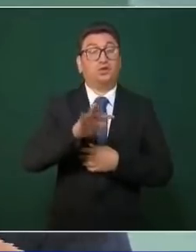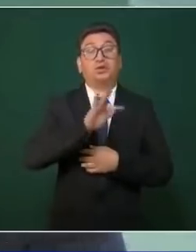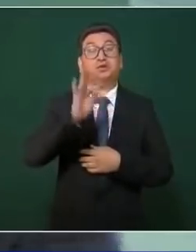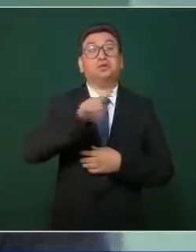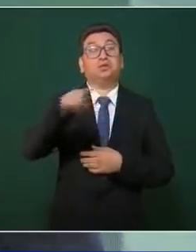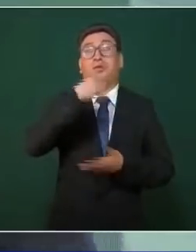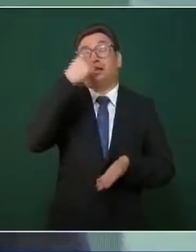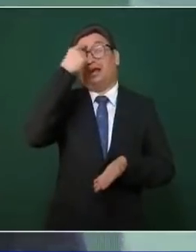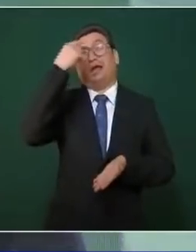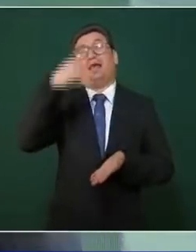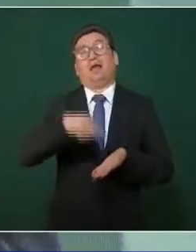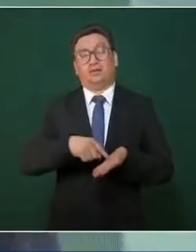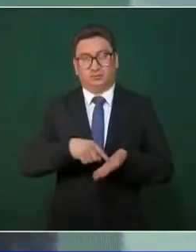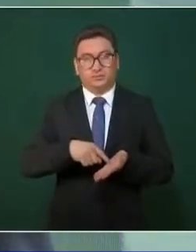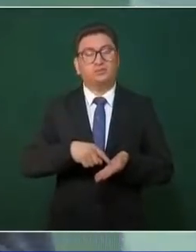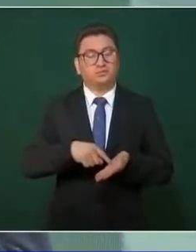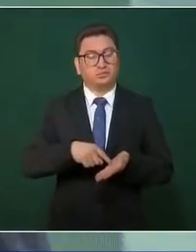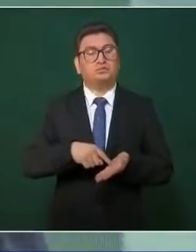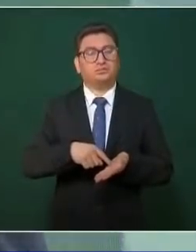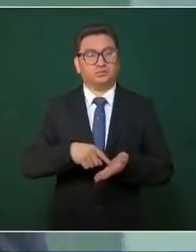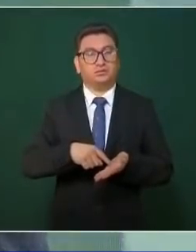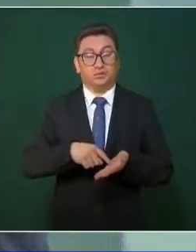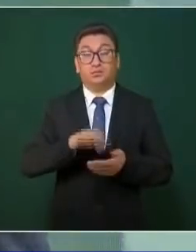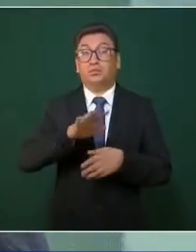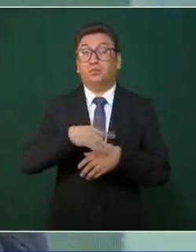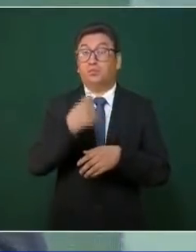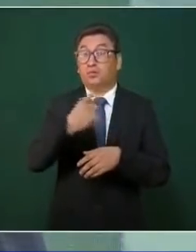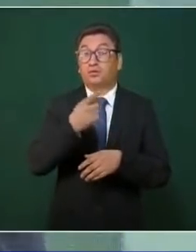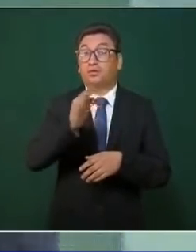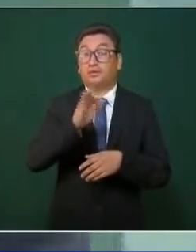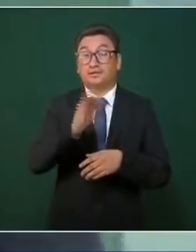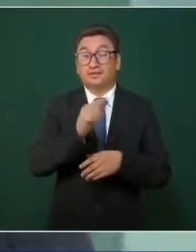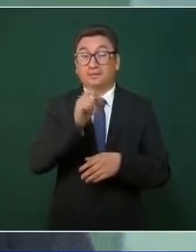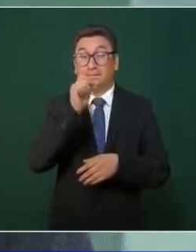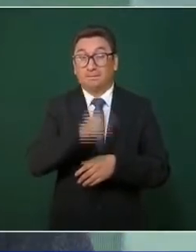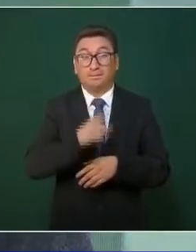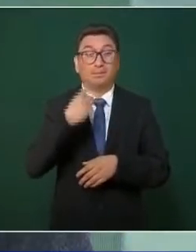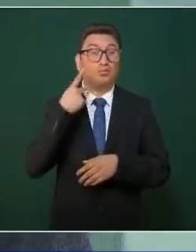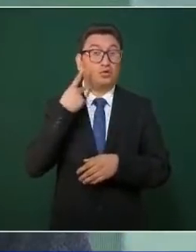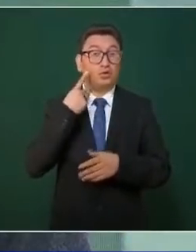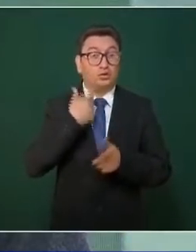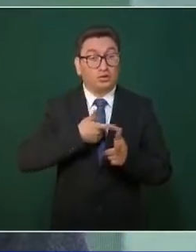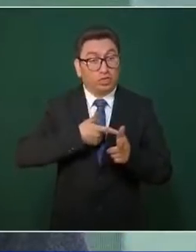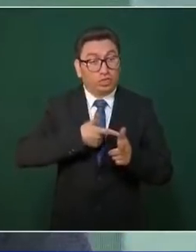increíble, de continuar con esa política,